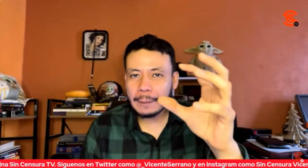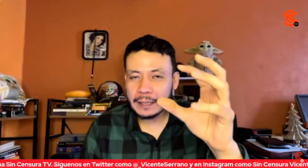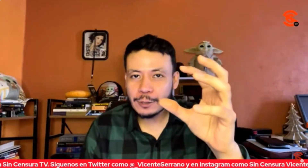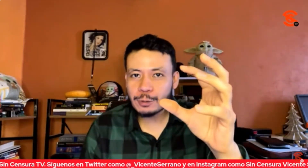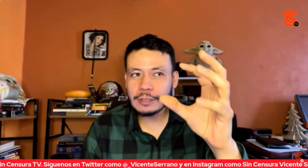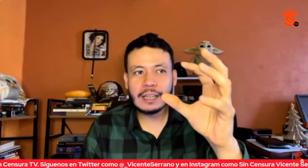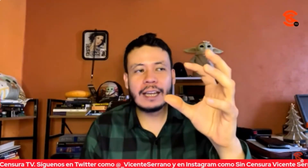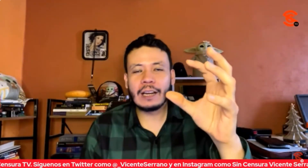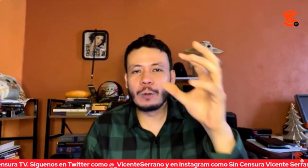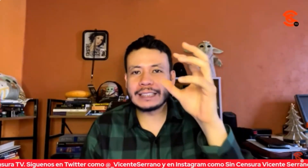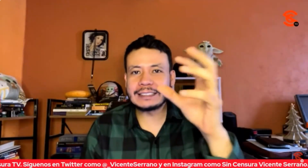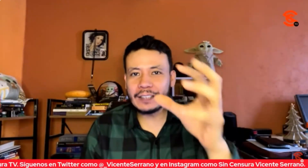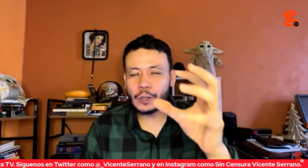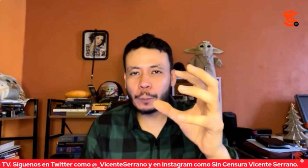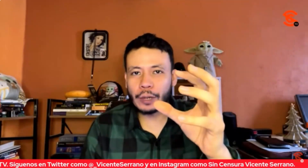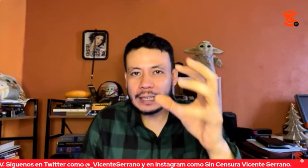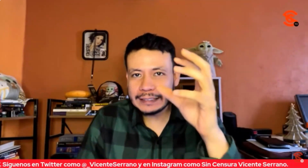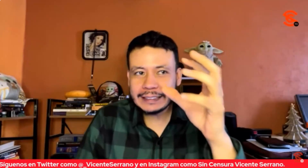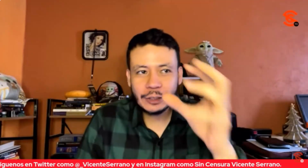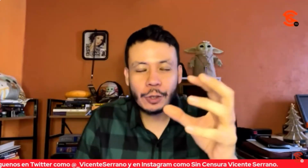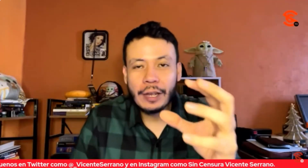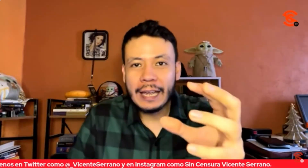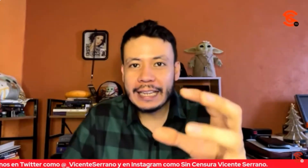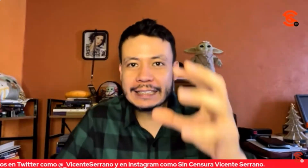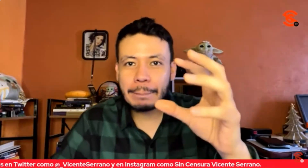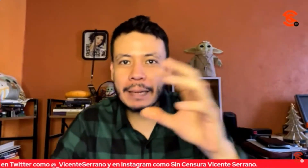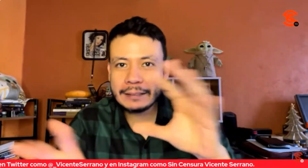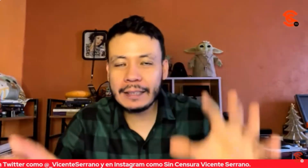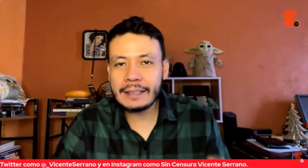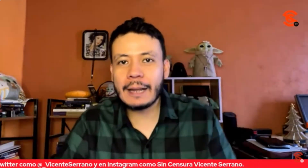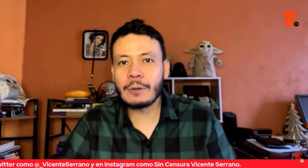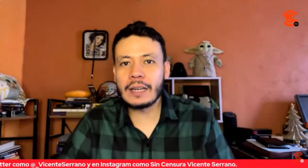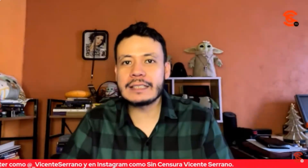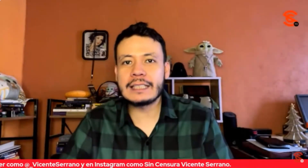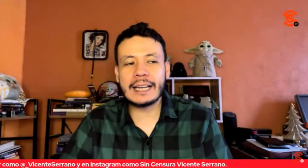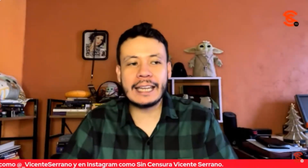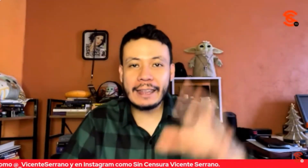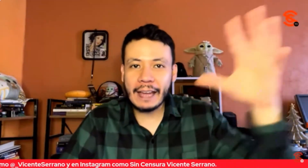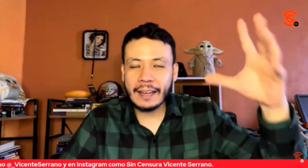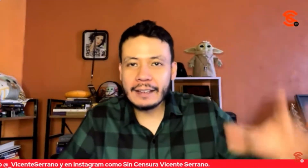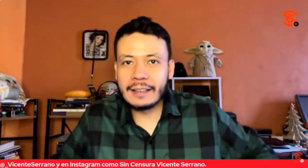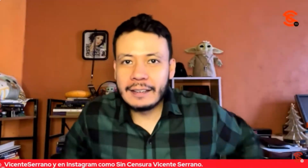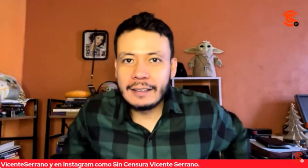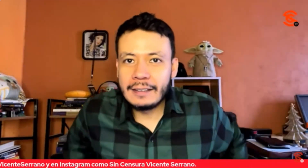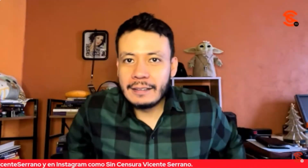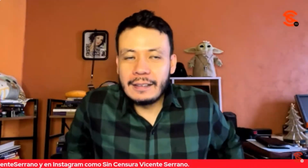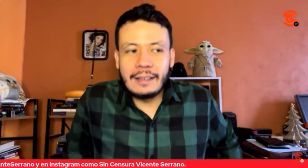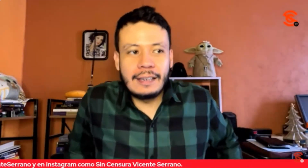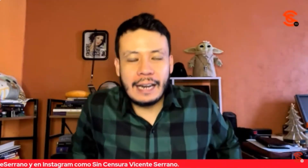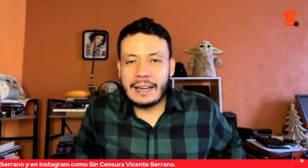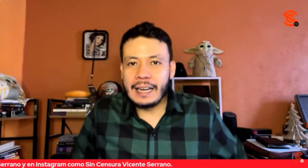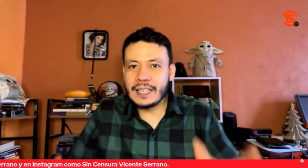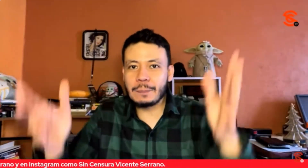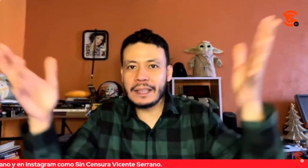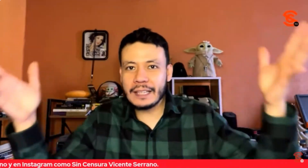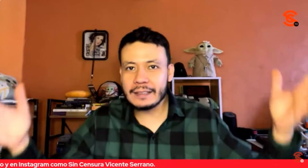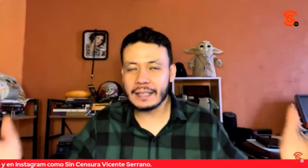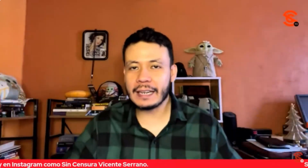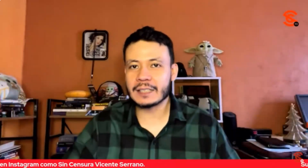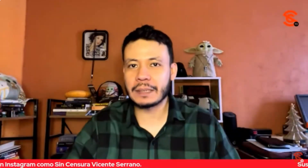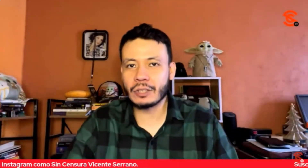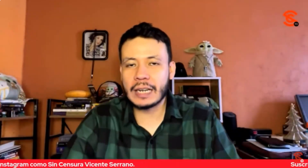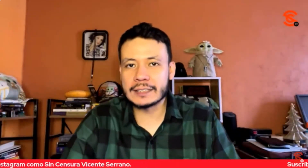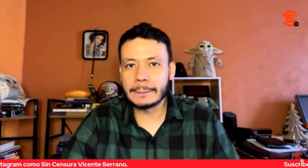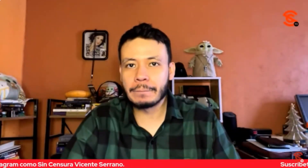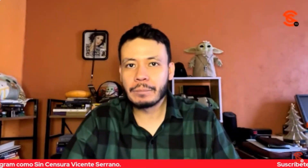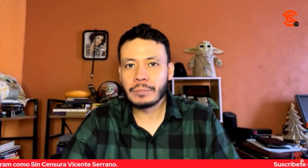lo grave, eso es un asedio, porque les decía yo, esta parte de la violencia queda en el